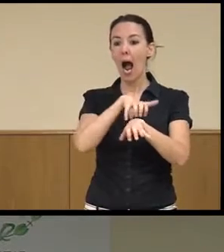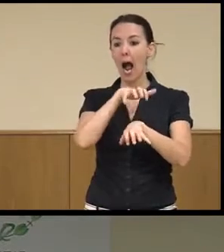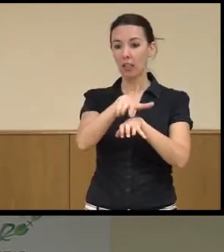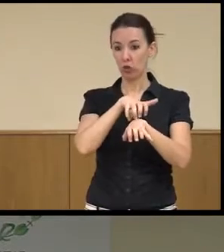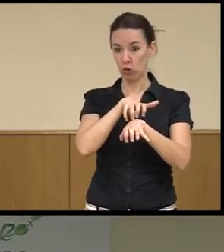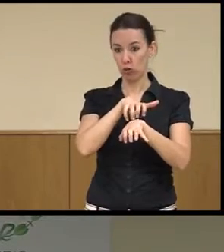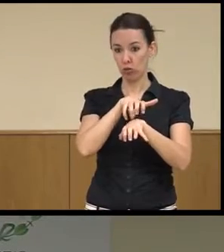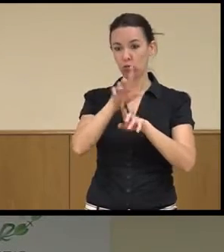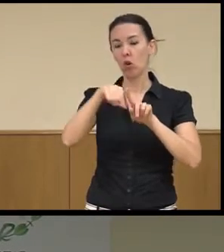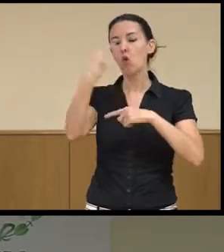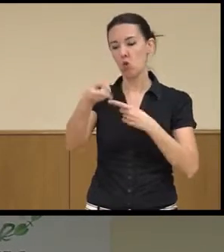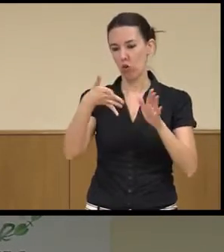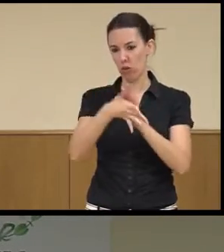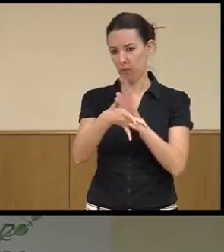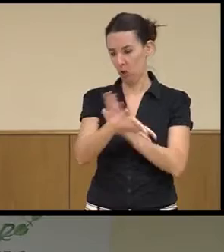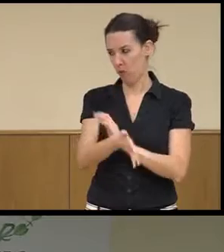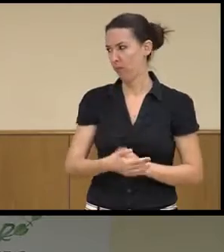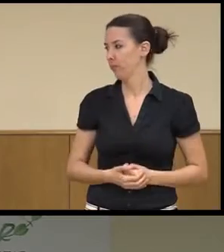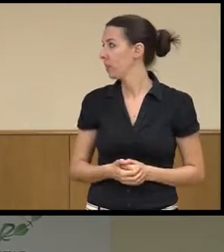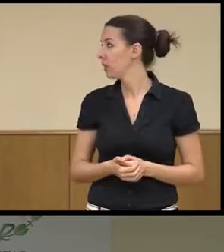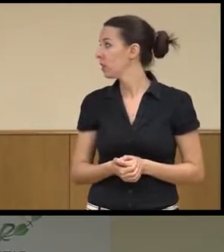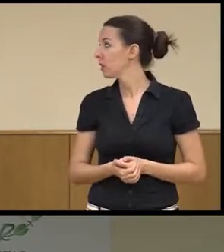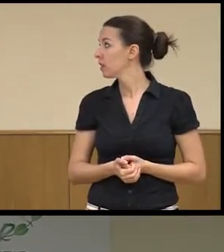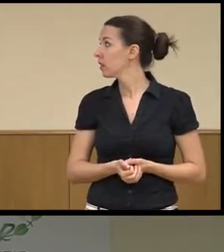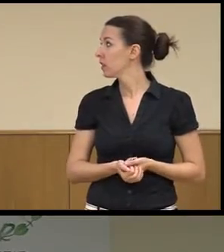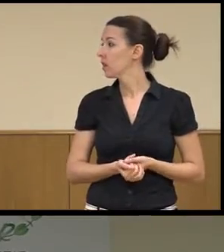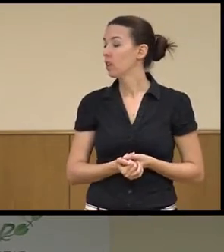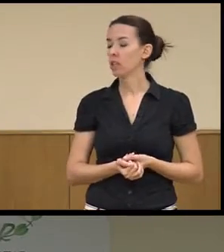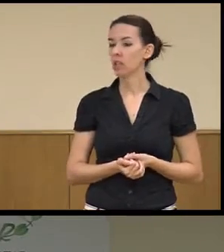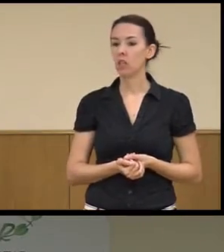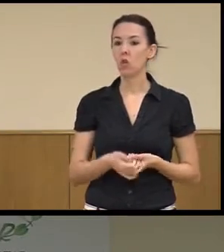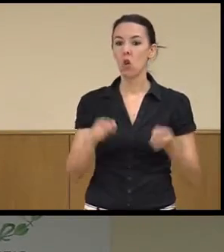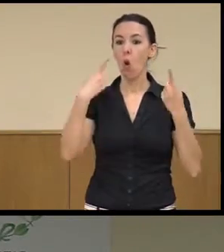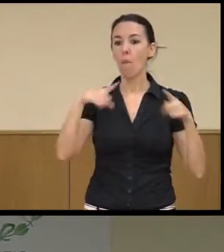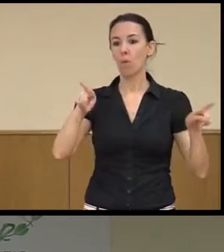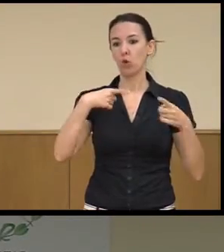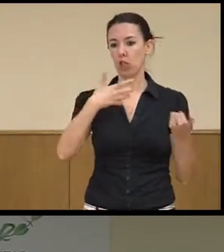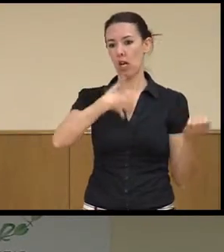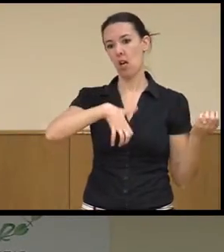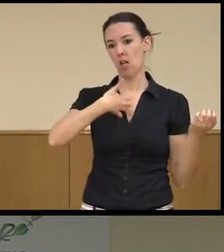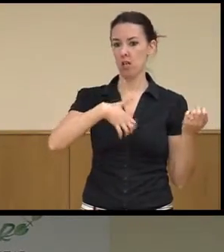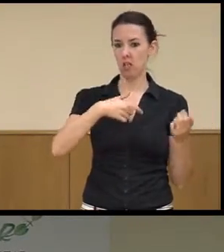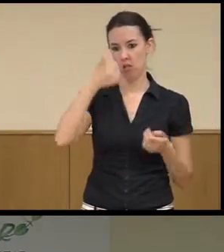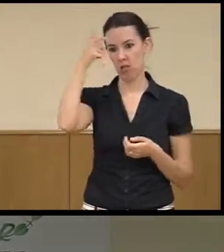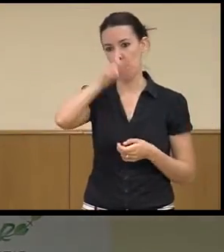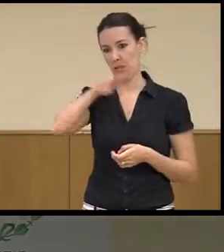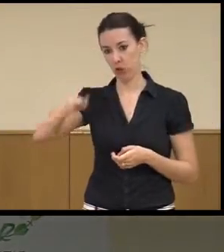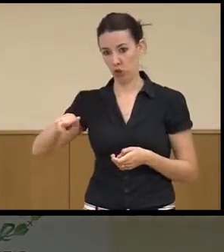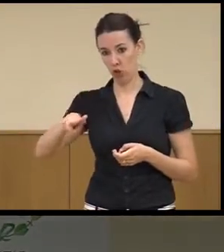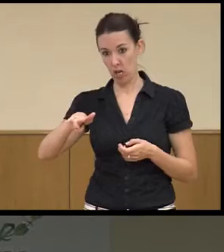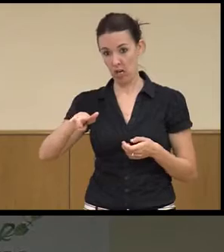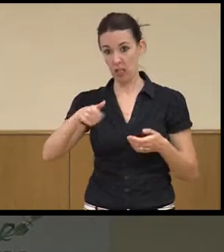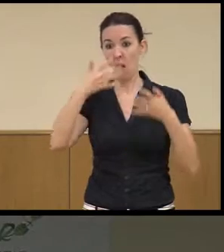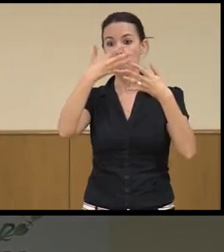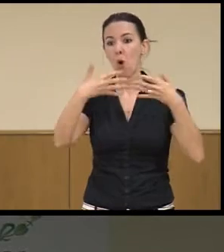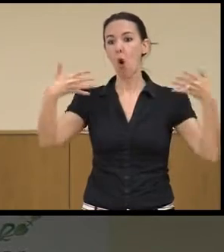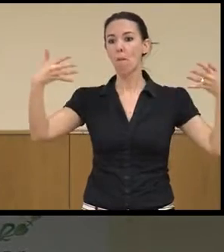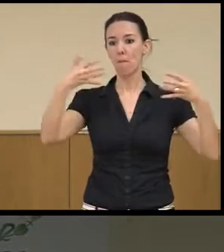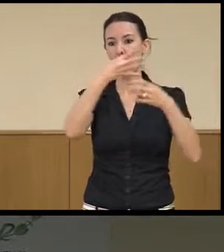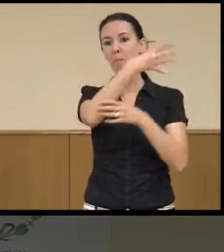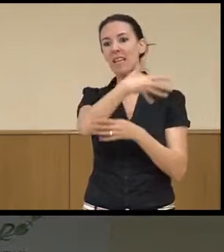me referiré más adelante. Y música creada e interpretada por el hombre. Música escrita en las partituras con